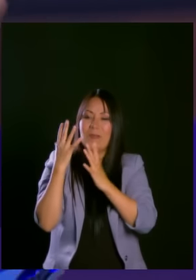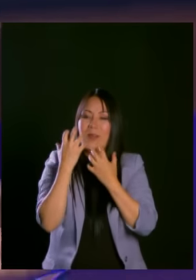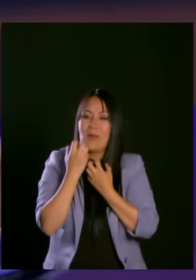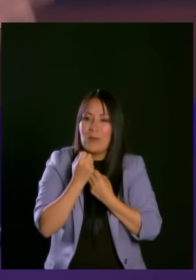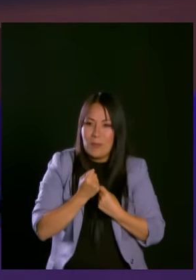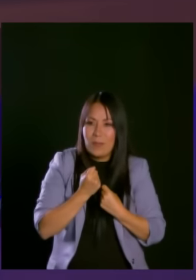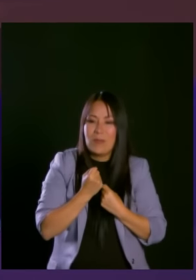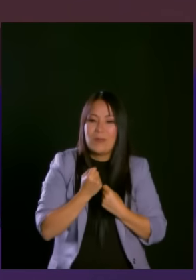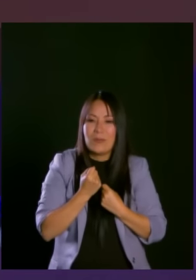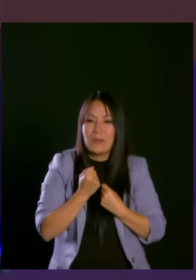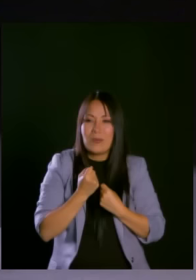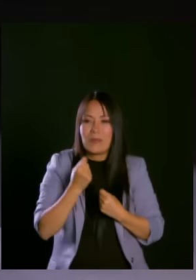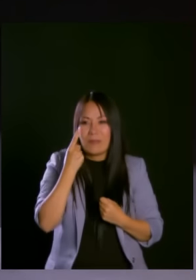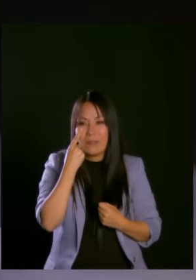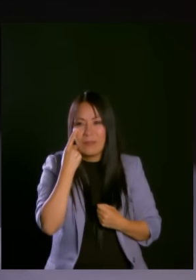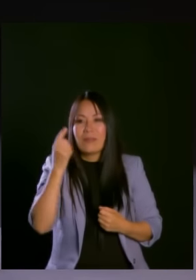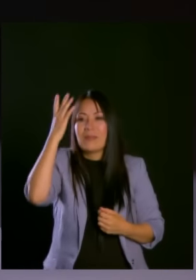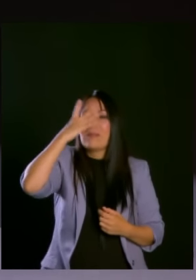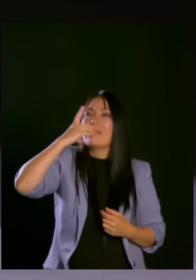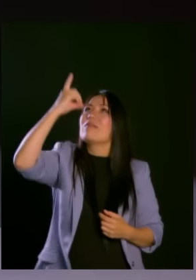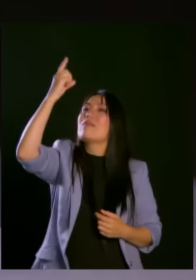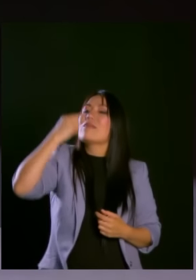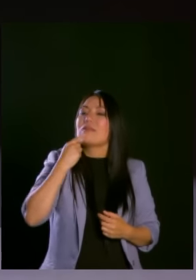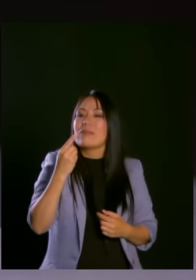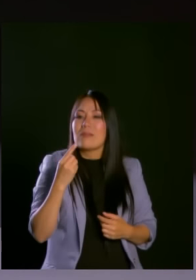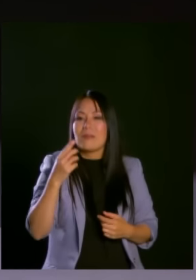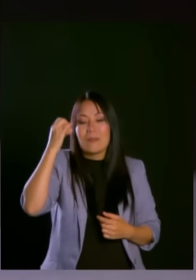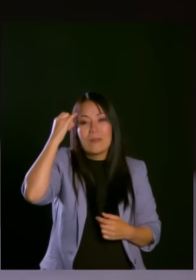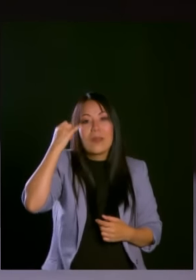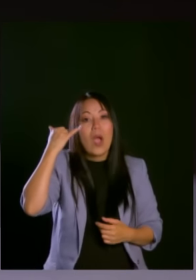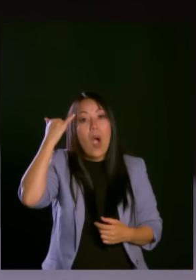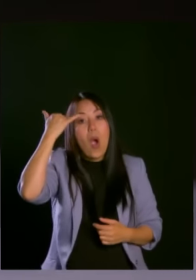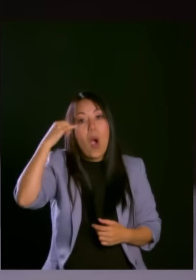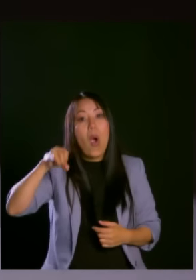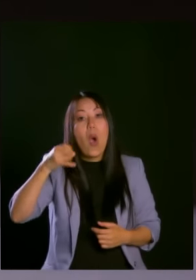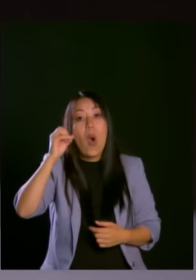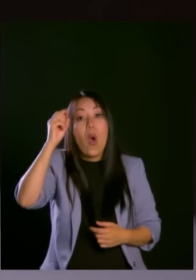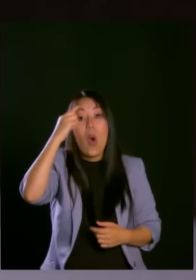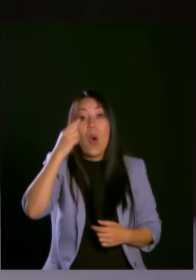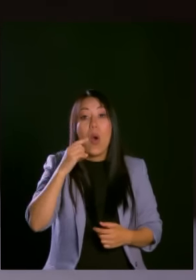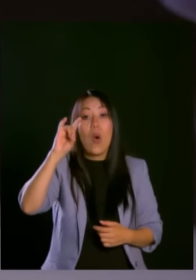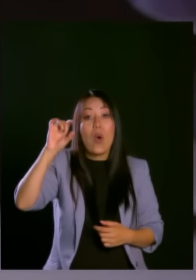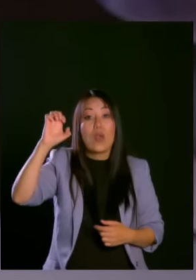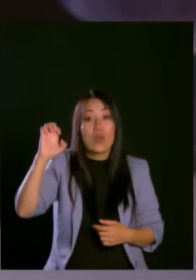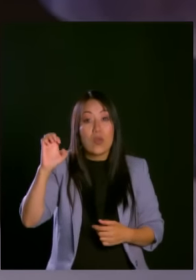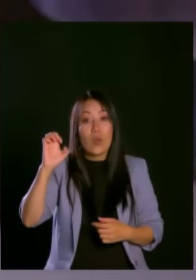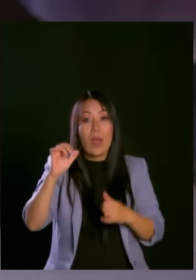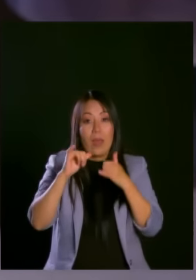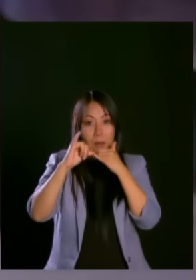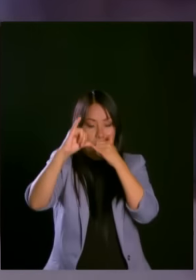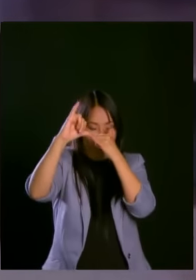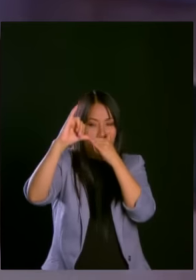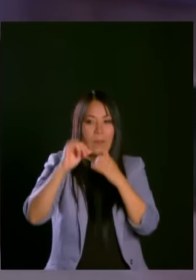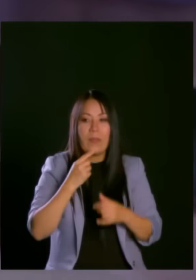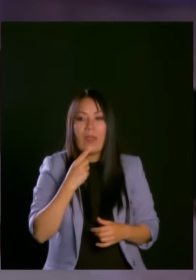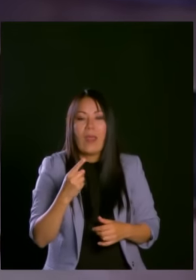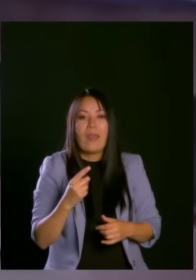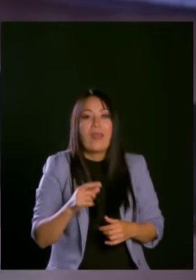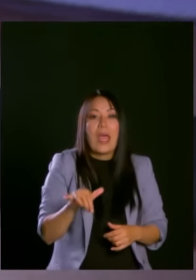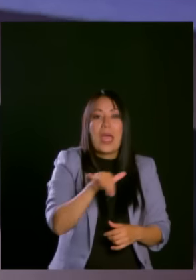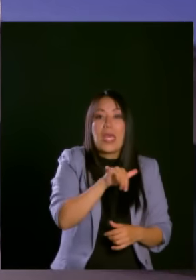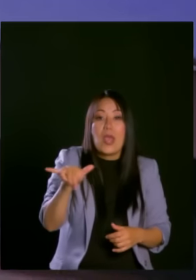hacer frente en todos los días de tu vida. Ponga atención, como estuve con Moisés, estaré contigo. No te dejaré